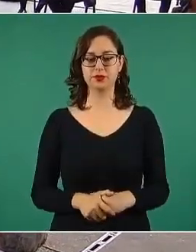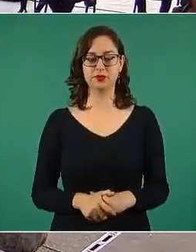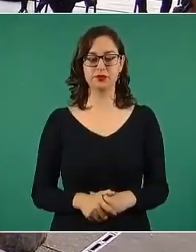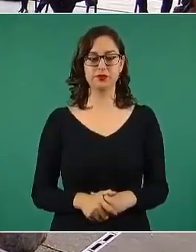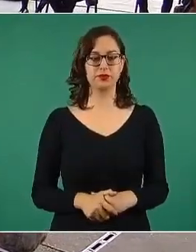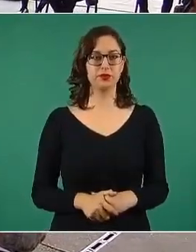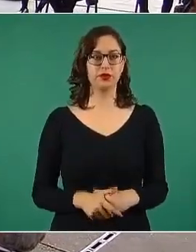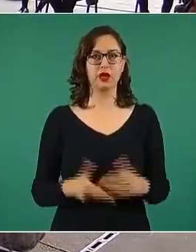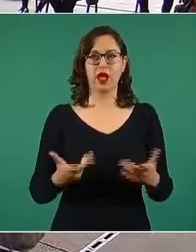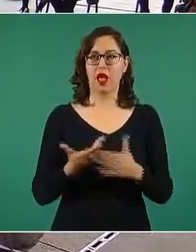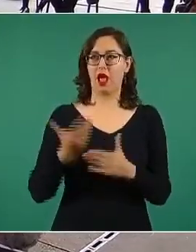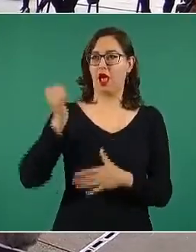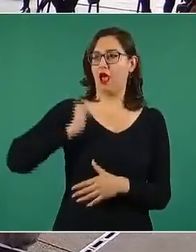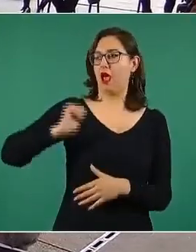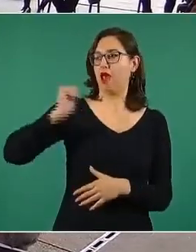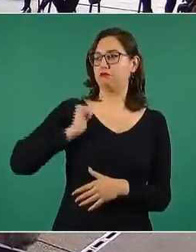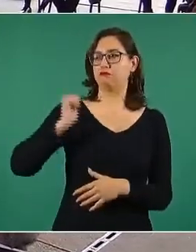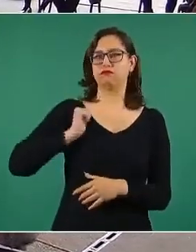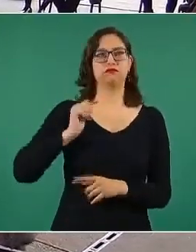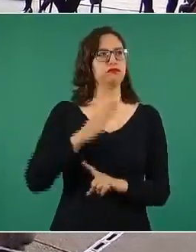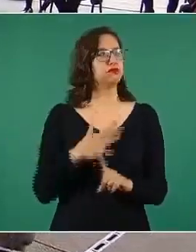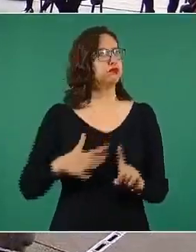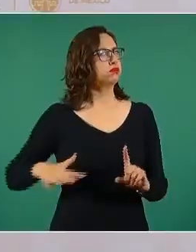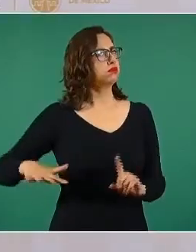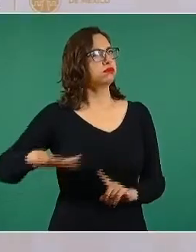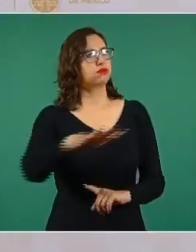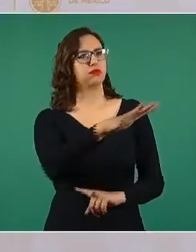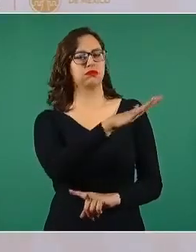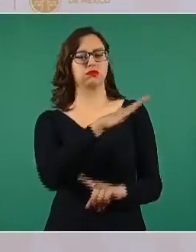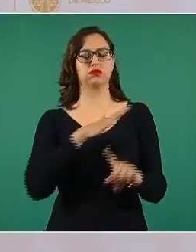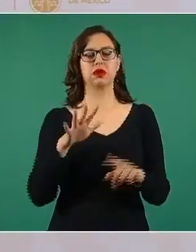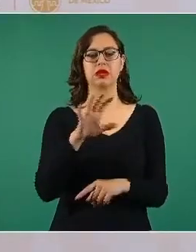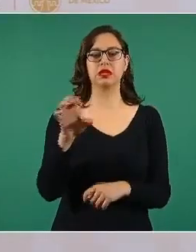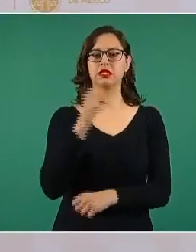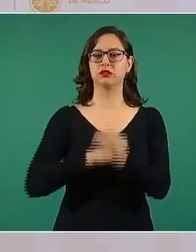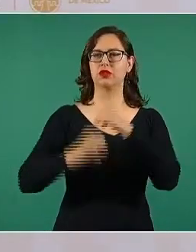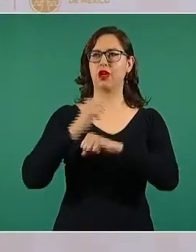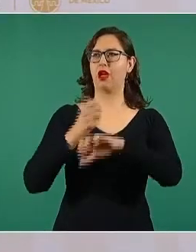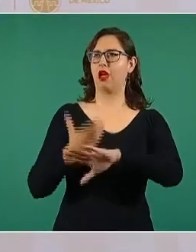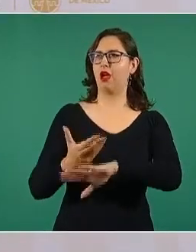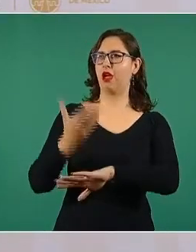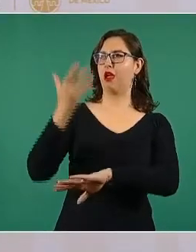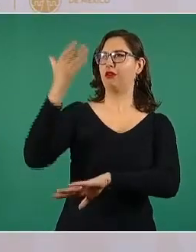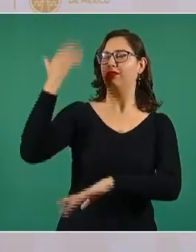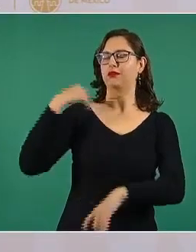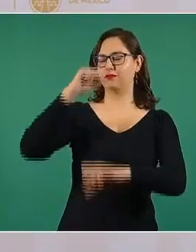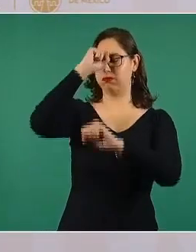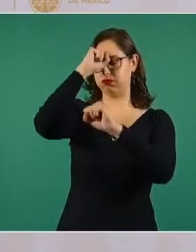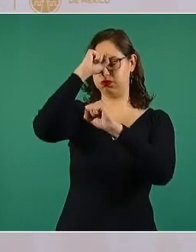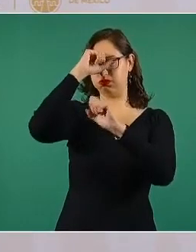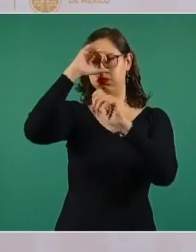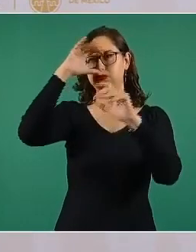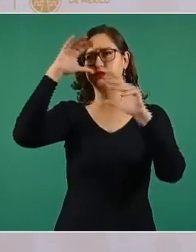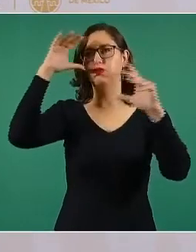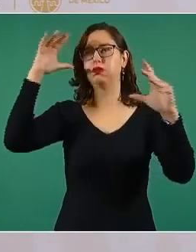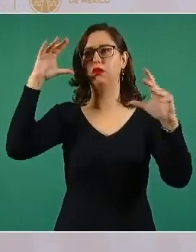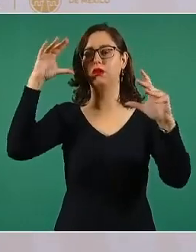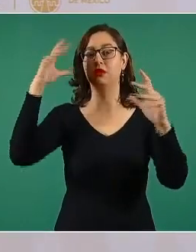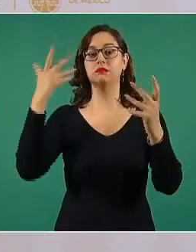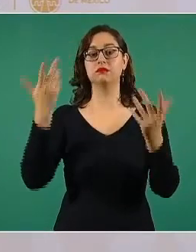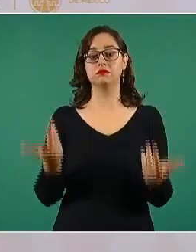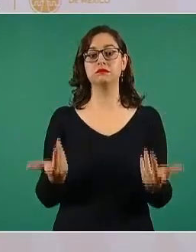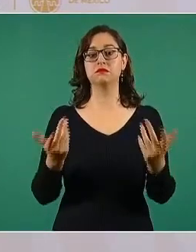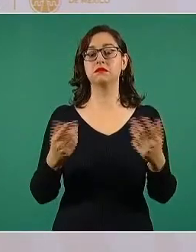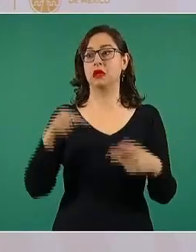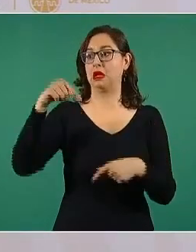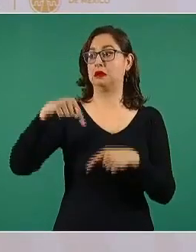había en este espacio, en esta tierra, hace más de 500 años. A unos metros de donde nos